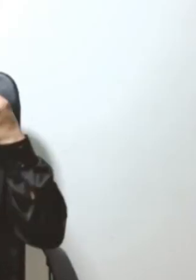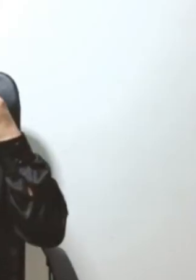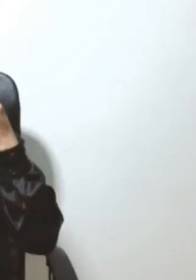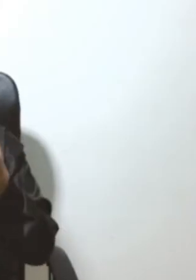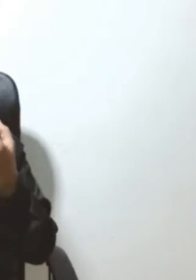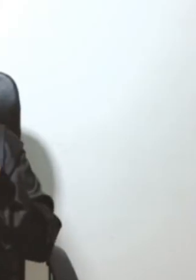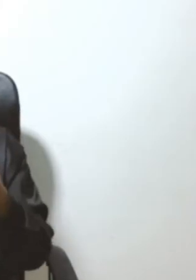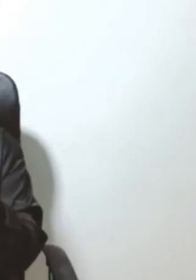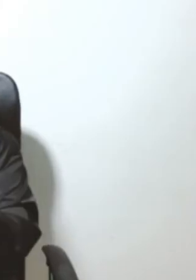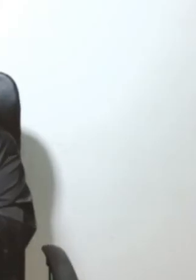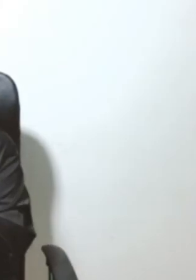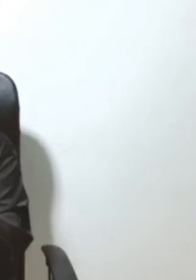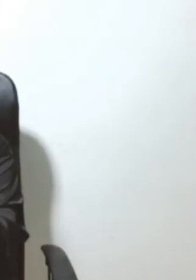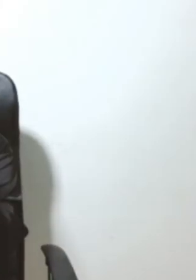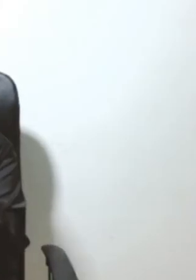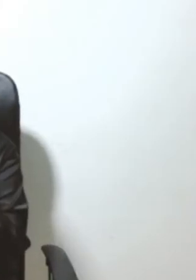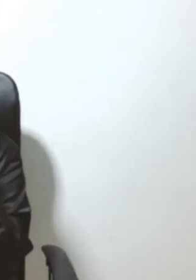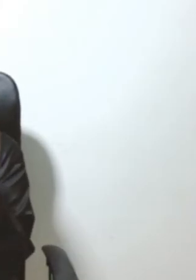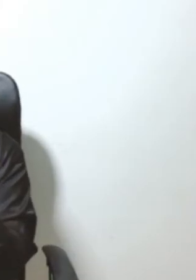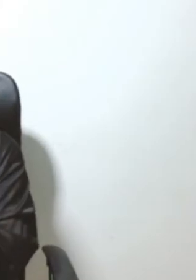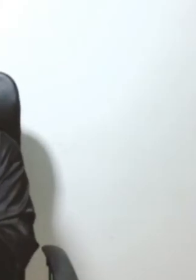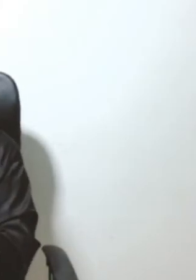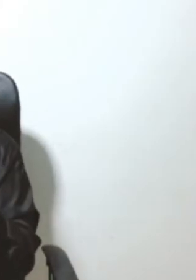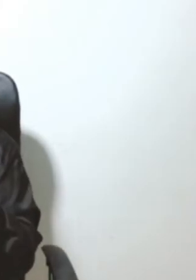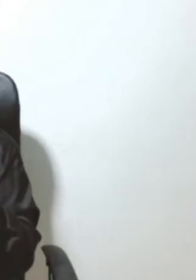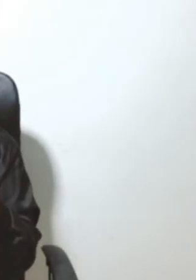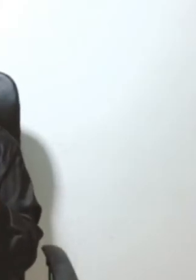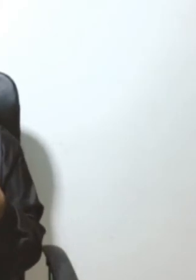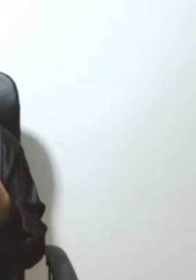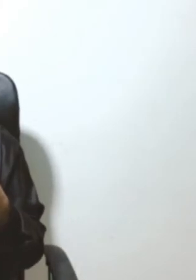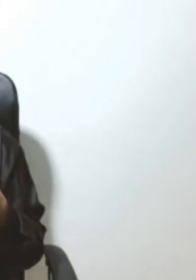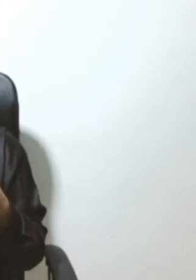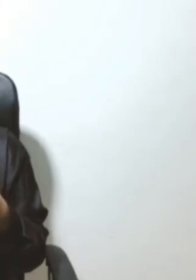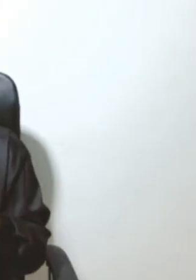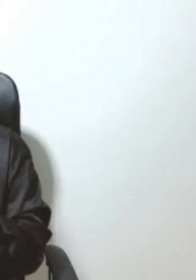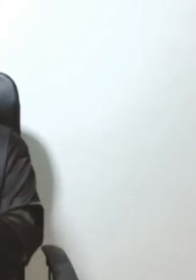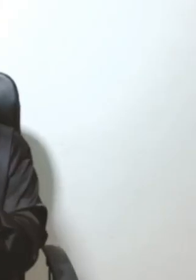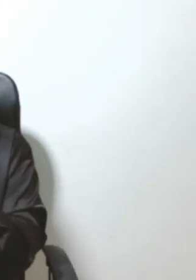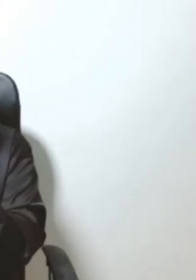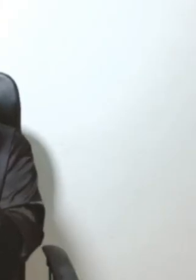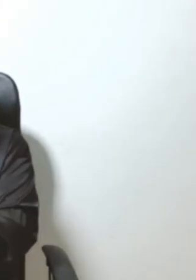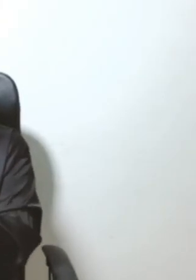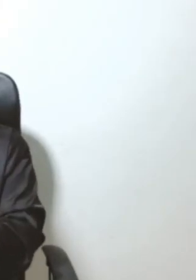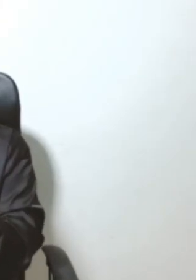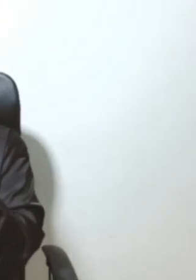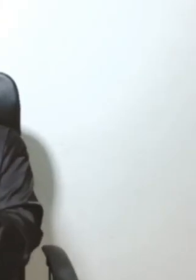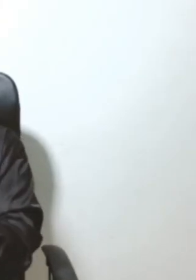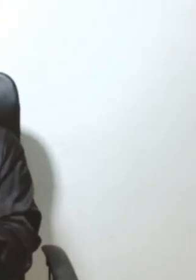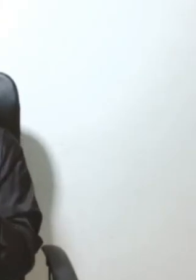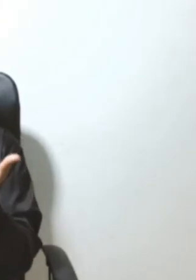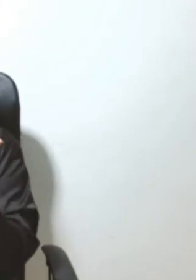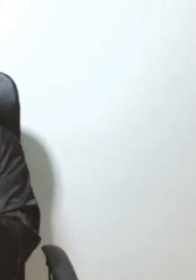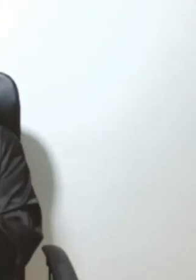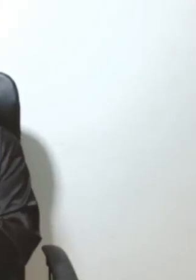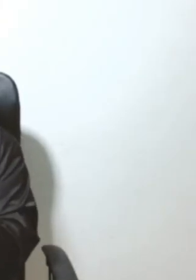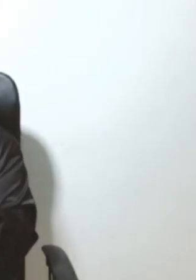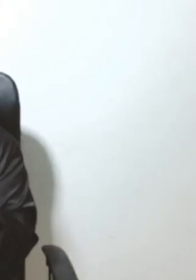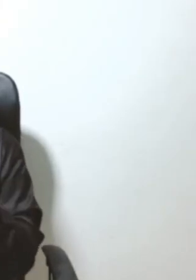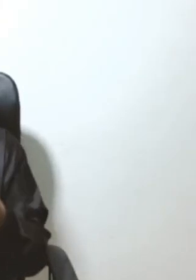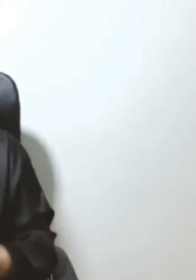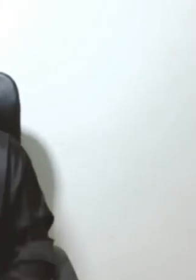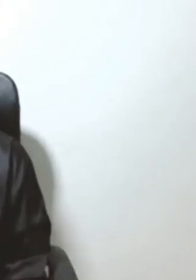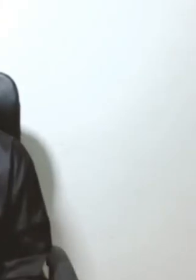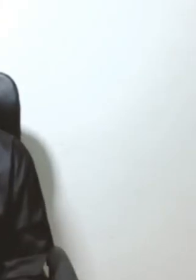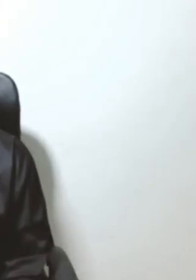los guantes de protección, por si tengo que intervenir en la atención. Lo hago por mi